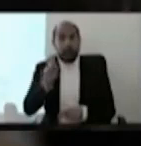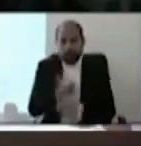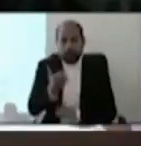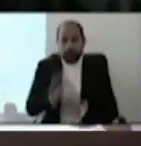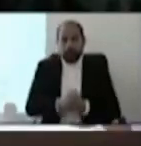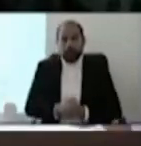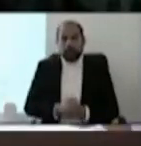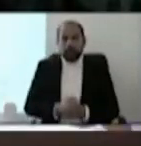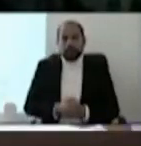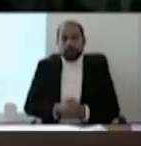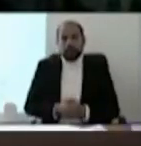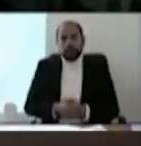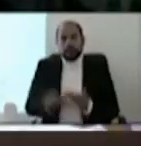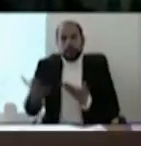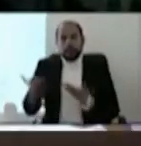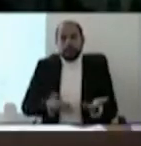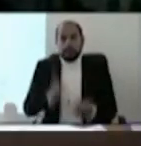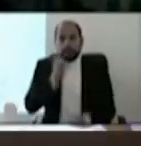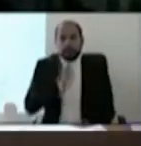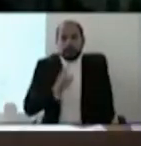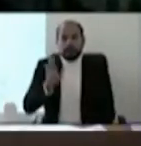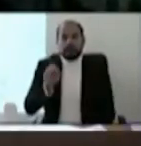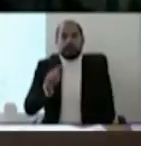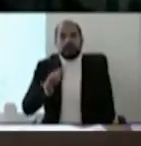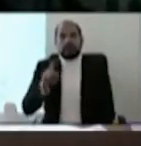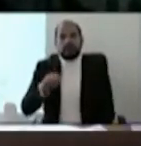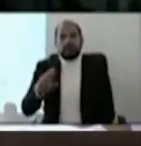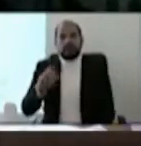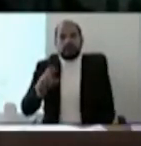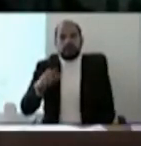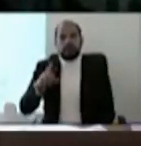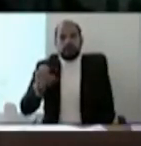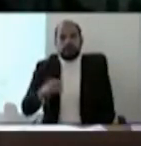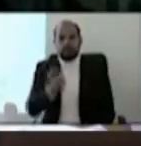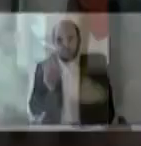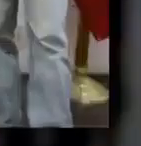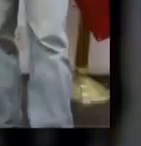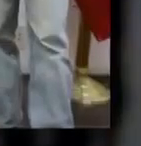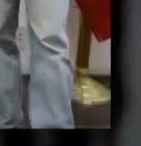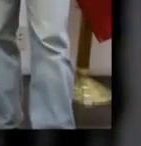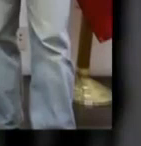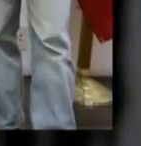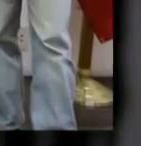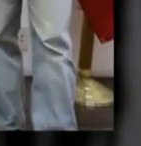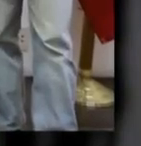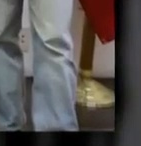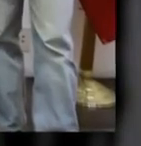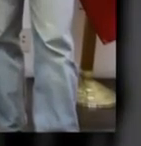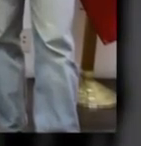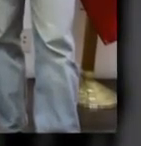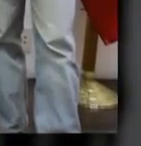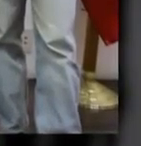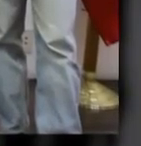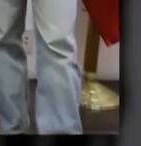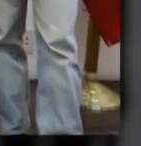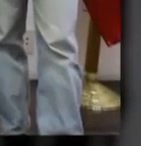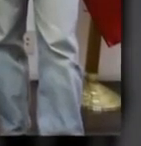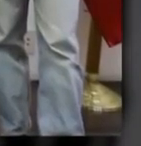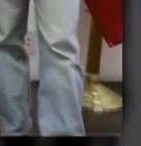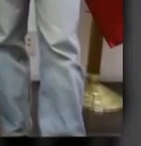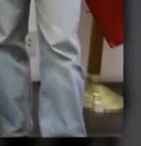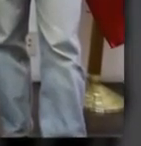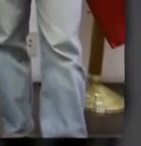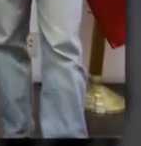Ambiente, Beatriz Manríquez. Ella se presentó ante los diputados de la Comisión de Medio Ambiente y Recursos Naturales. Destacó que